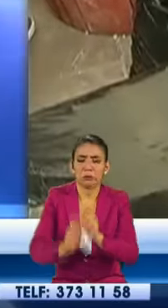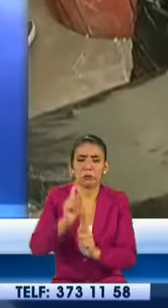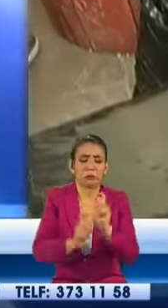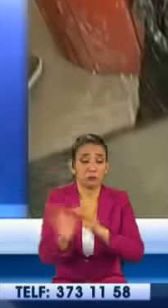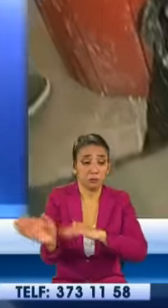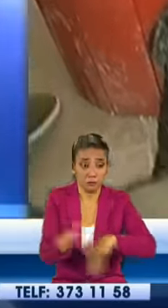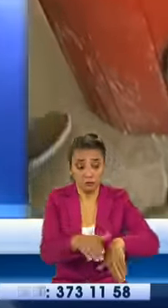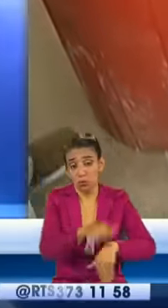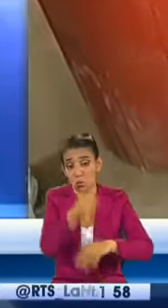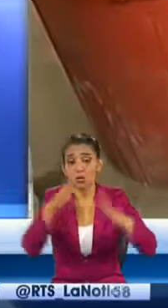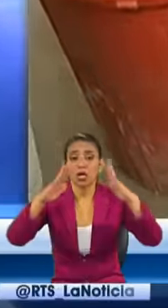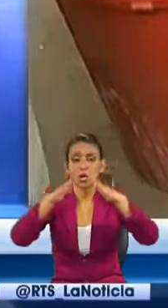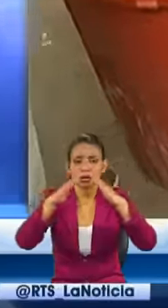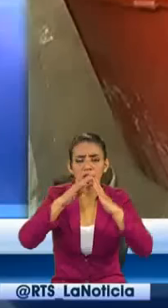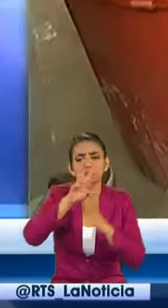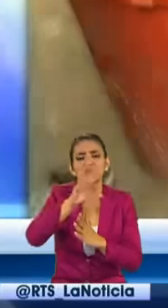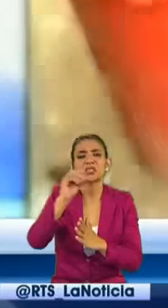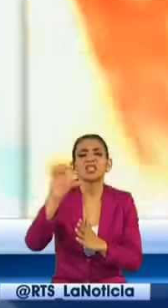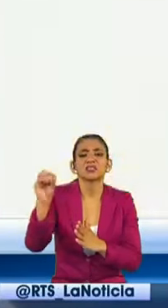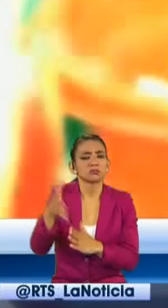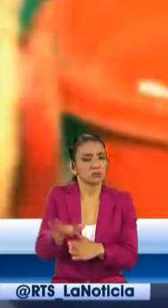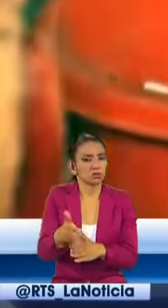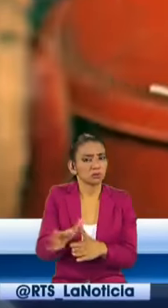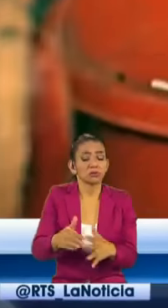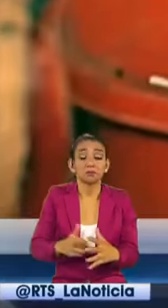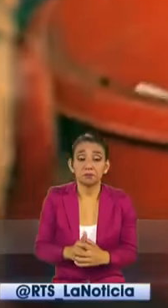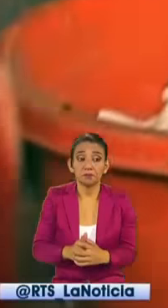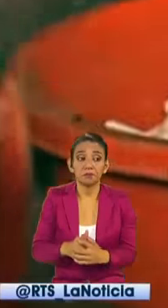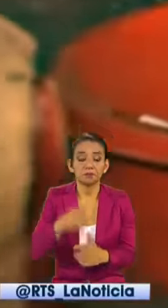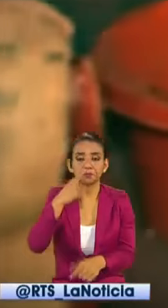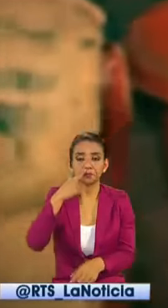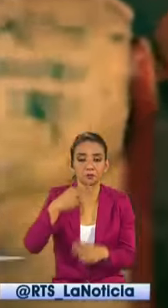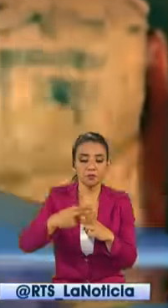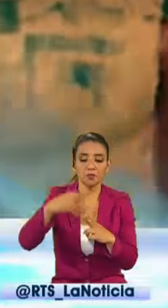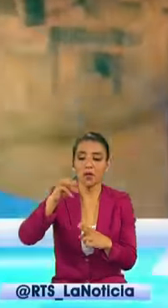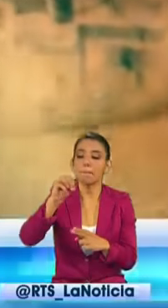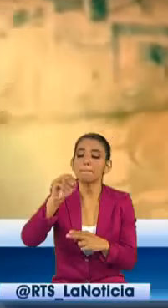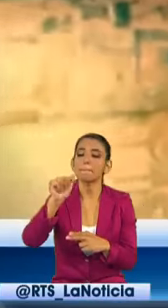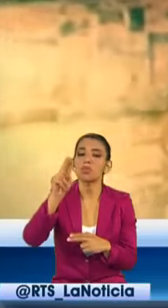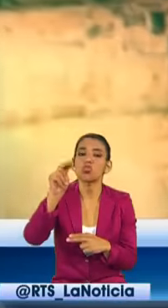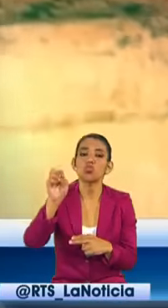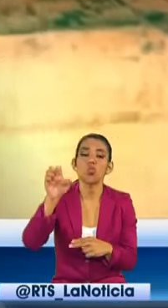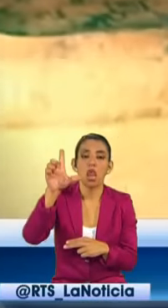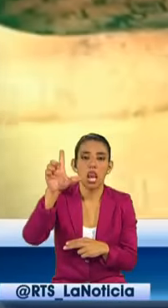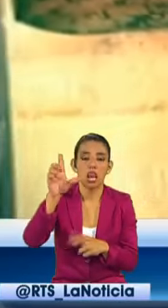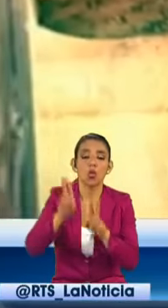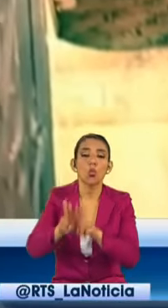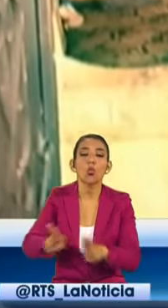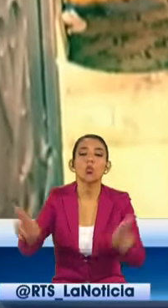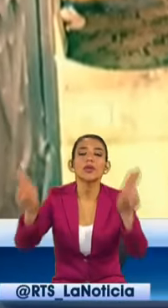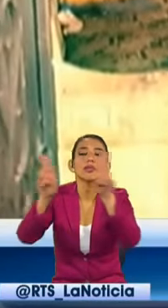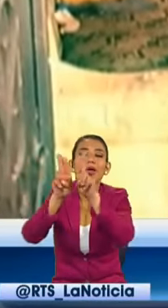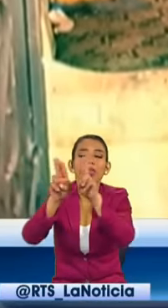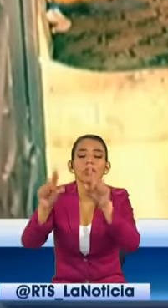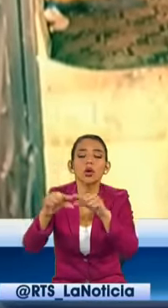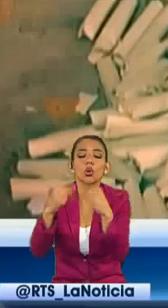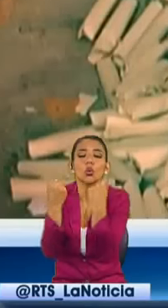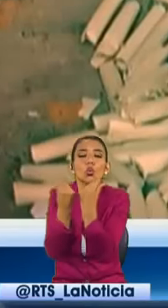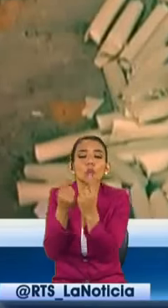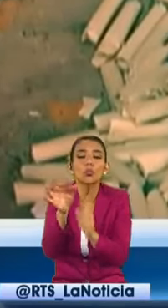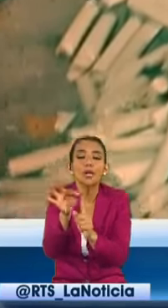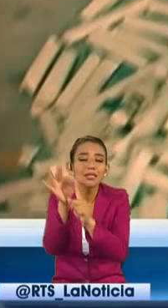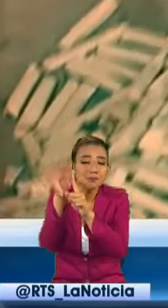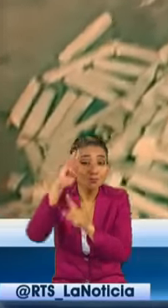otro domicilio unas 300 camaretas más. Manuel López, de la unidad de explosivos del Grupo de Intervención y